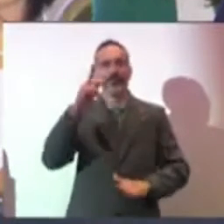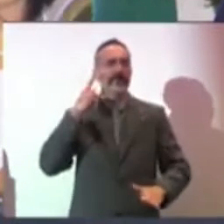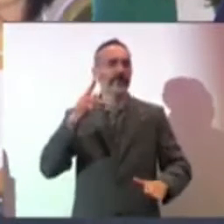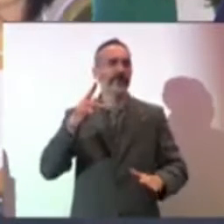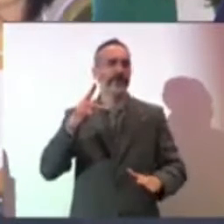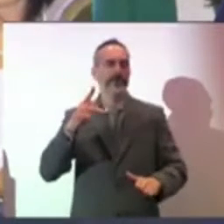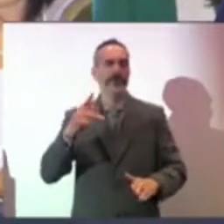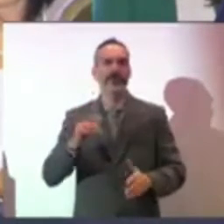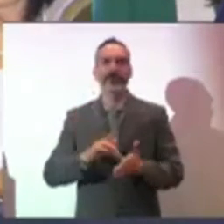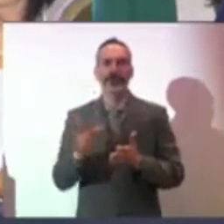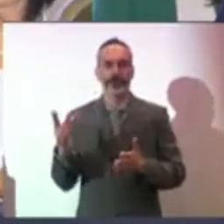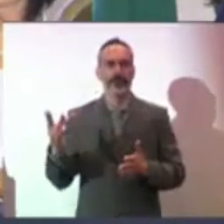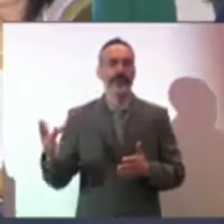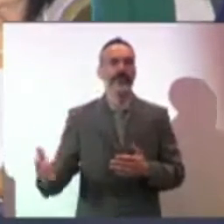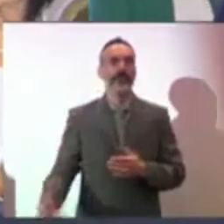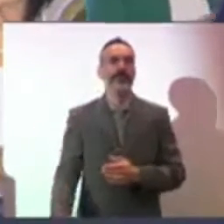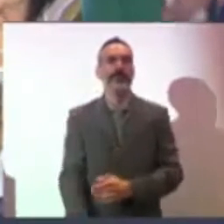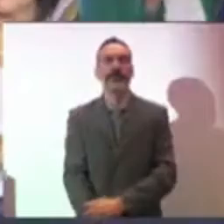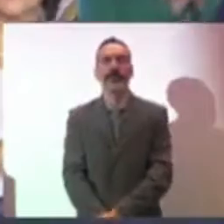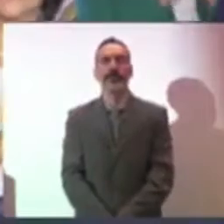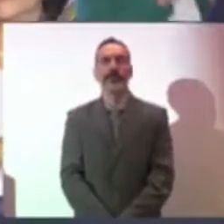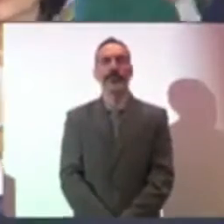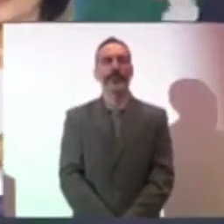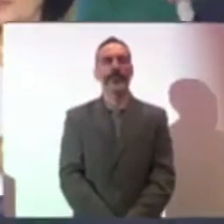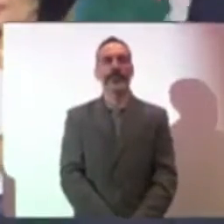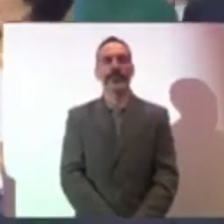de Puebla. Muchas gracias.